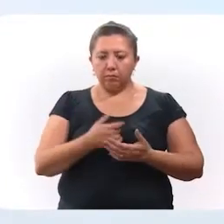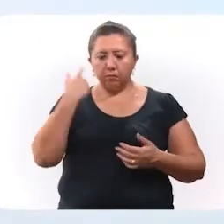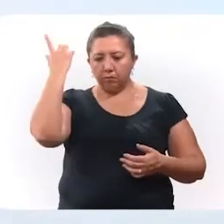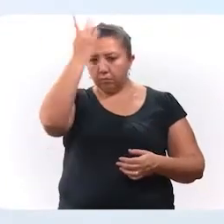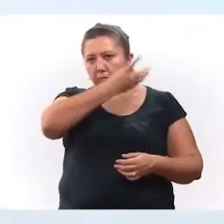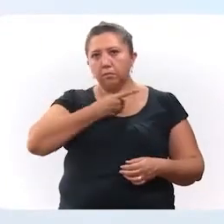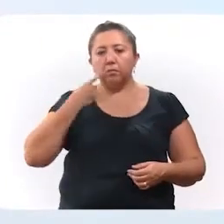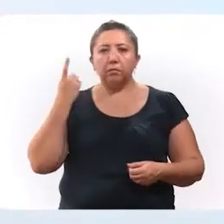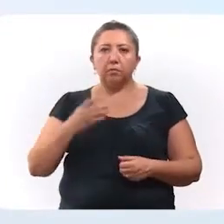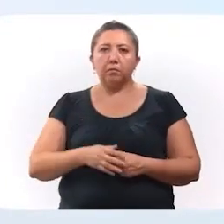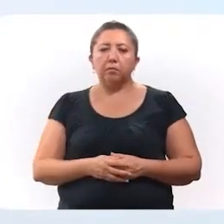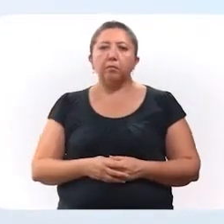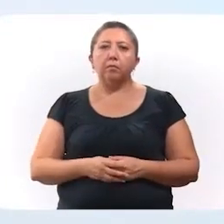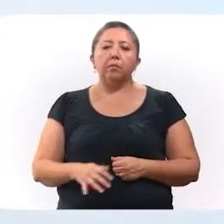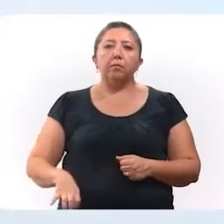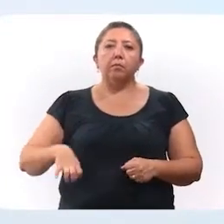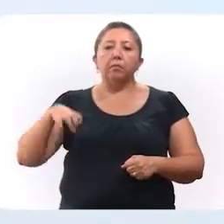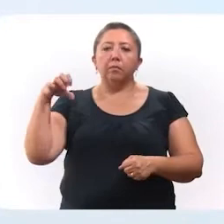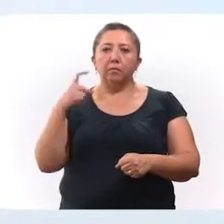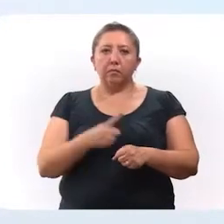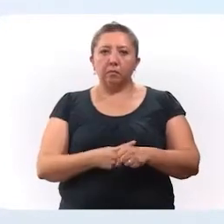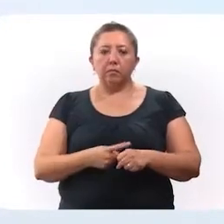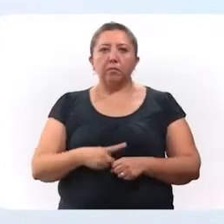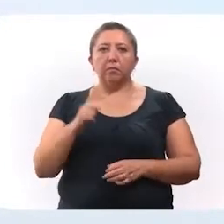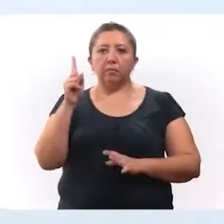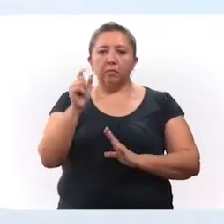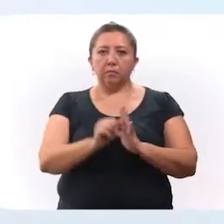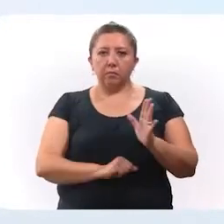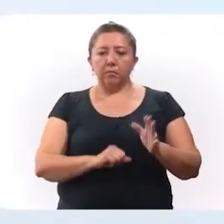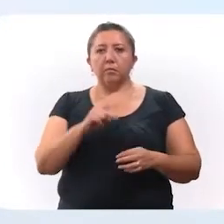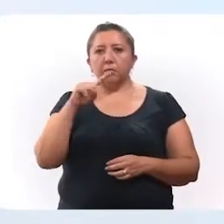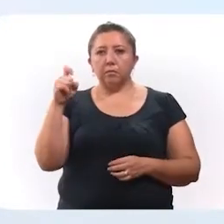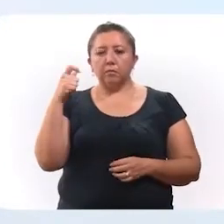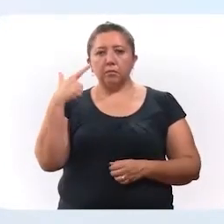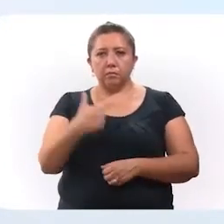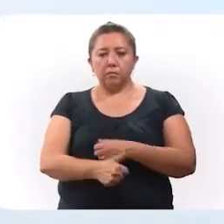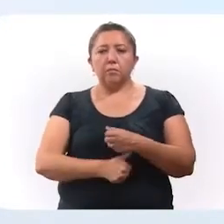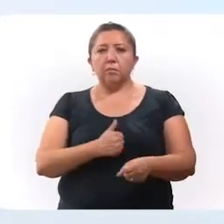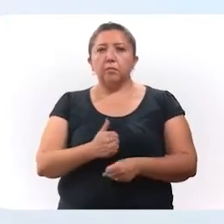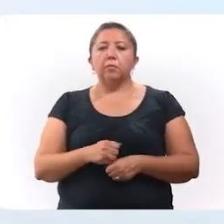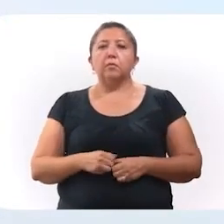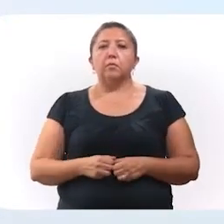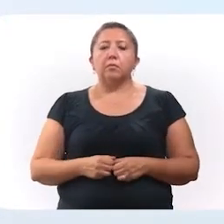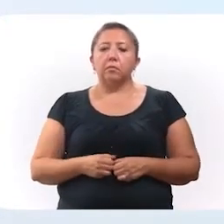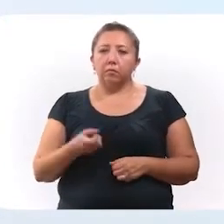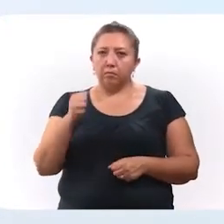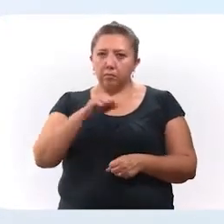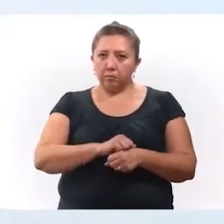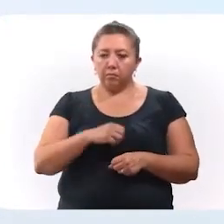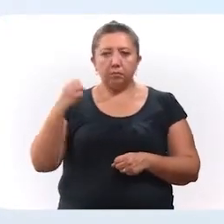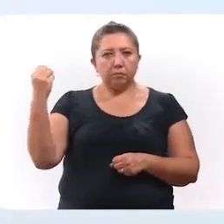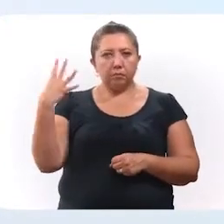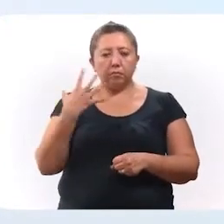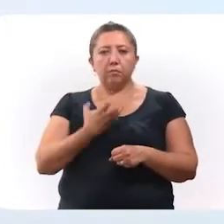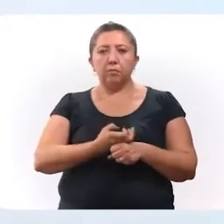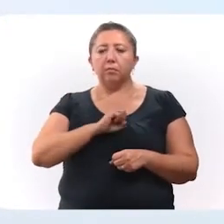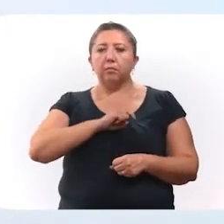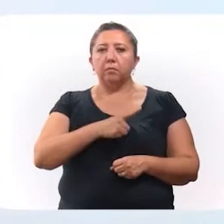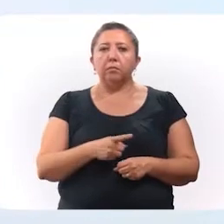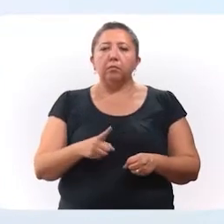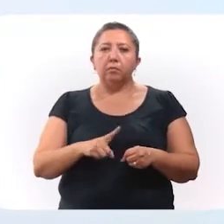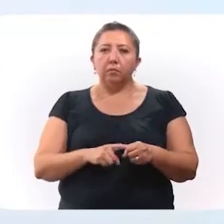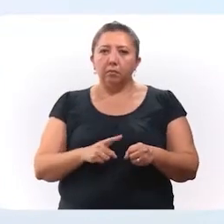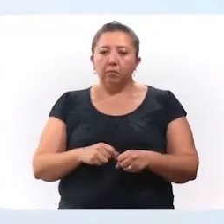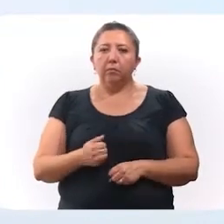pacientes a la espera de diagnóstico. El rango de edad de los casos es de un mes a 107 años. Los indicadores semanales del semáforo